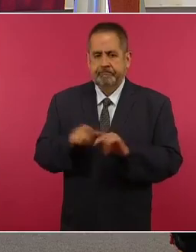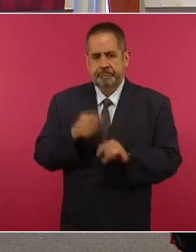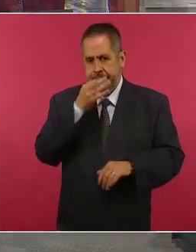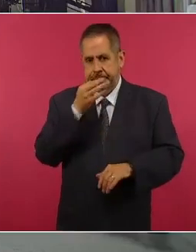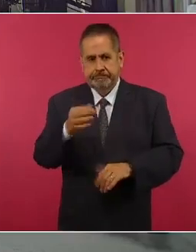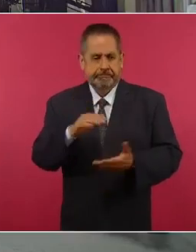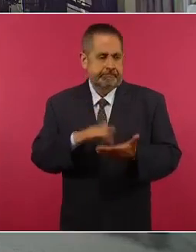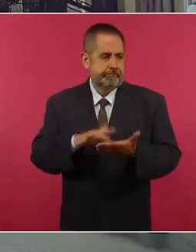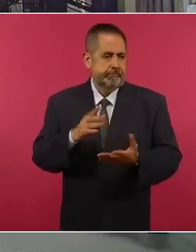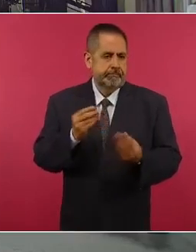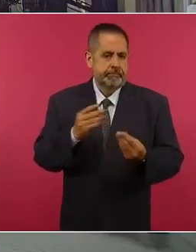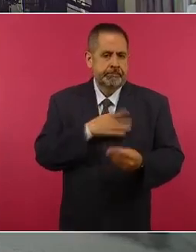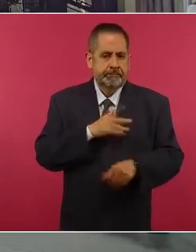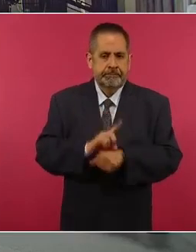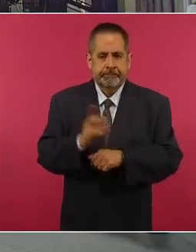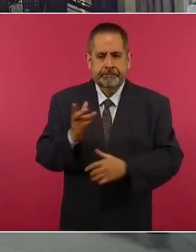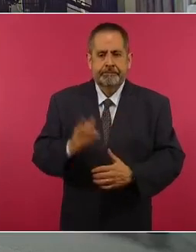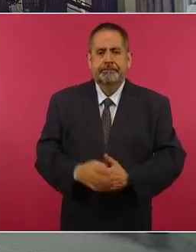Muchas gracias. Buenos días.